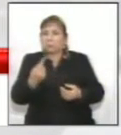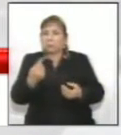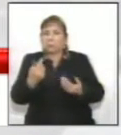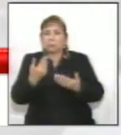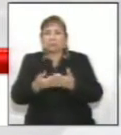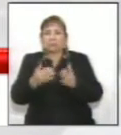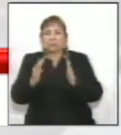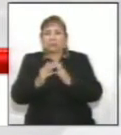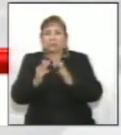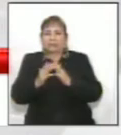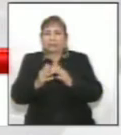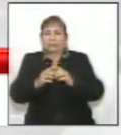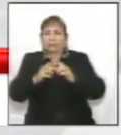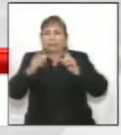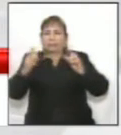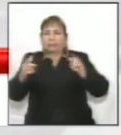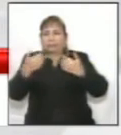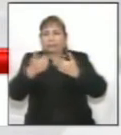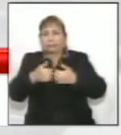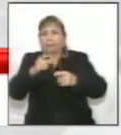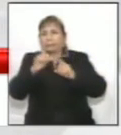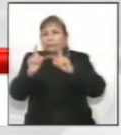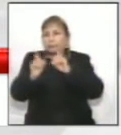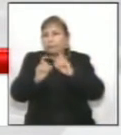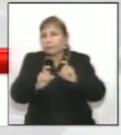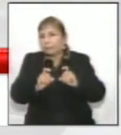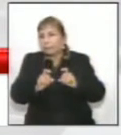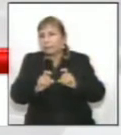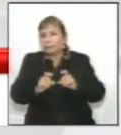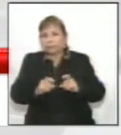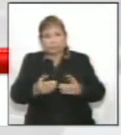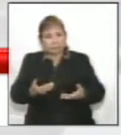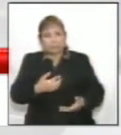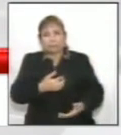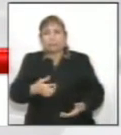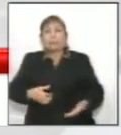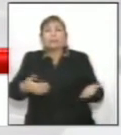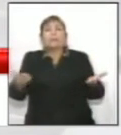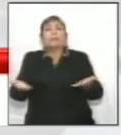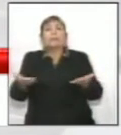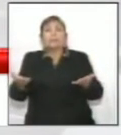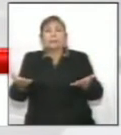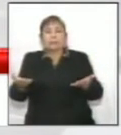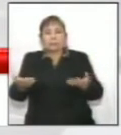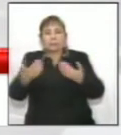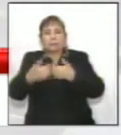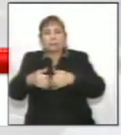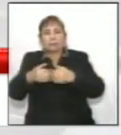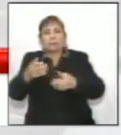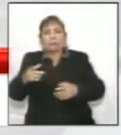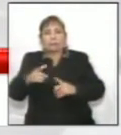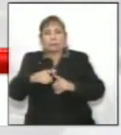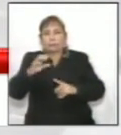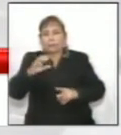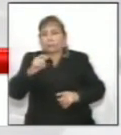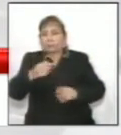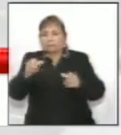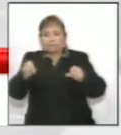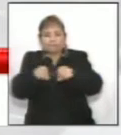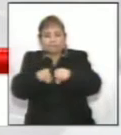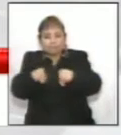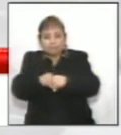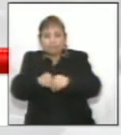las grandes empresas. Por eso pregunto, señor presidente, ¿dónde quedaron los microempresarios textiles, de calzado,